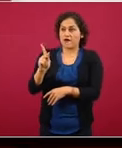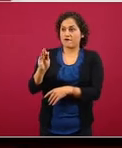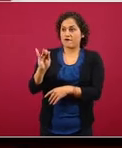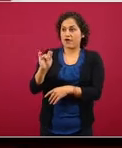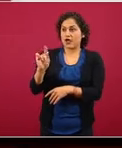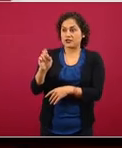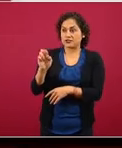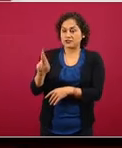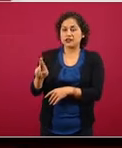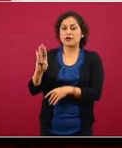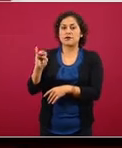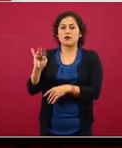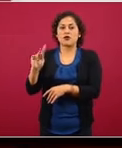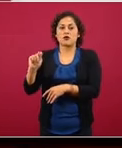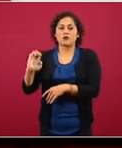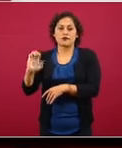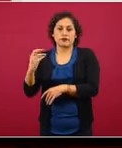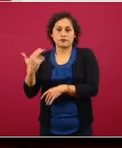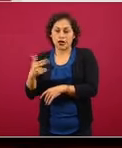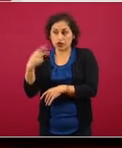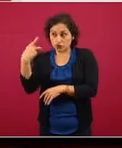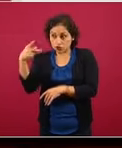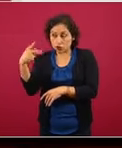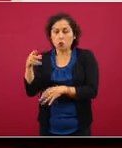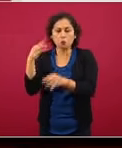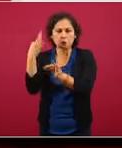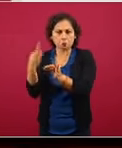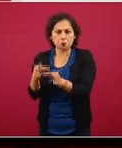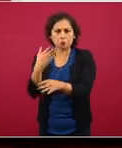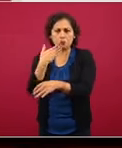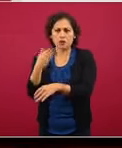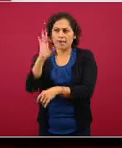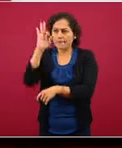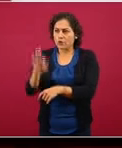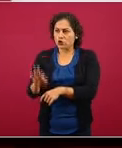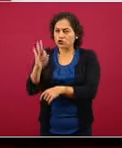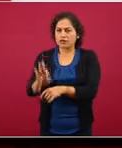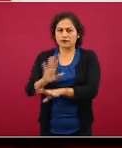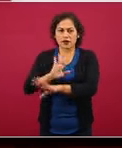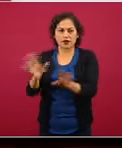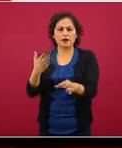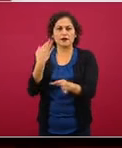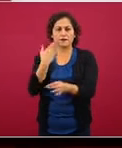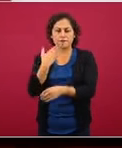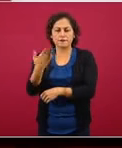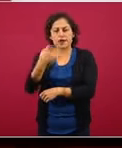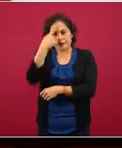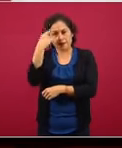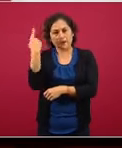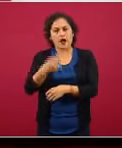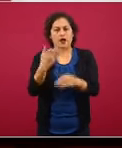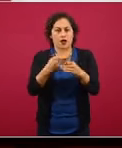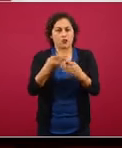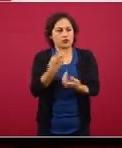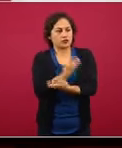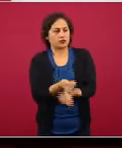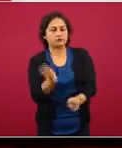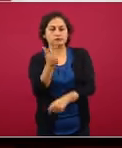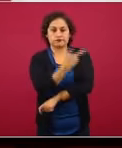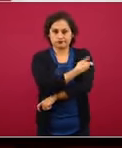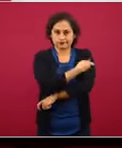Pfizer-BioNTech tiene un perfil de seguridad adecuado para poderse aplicar, sobre todo ahora en situación de